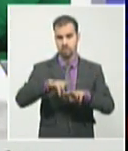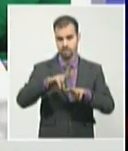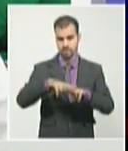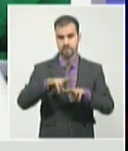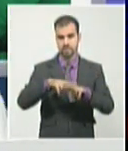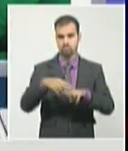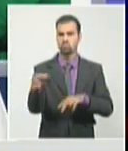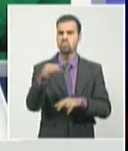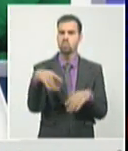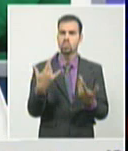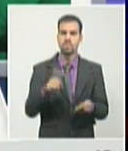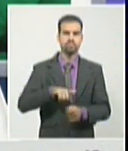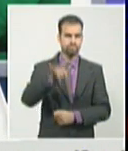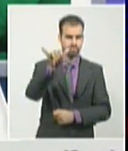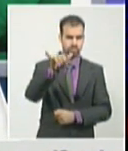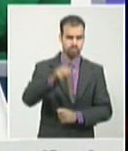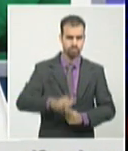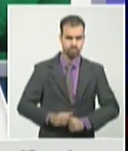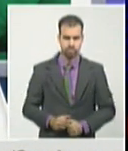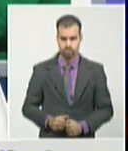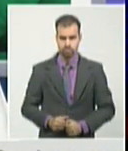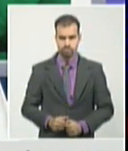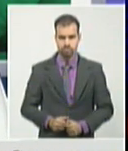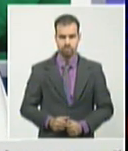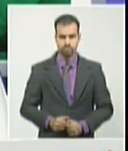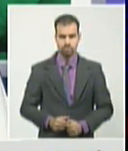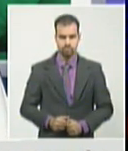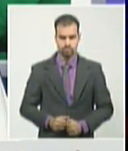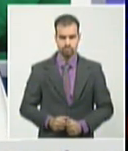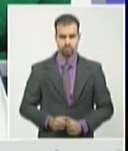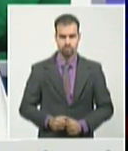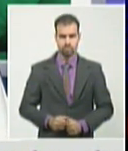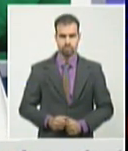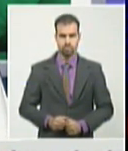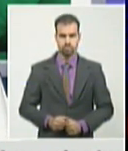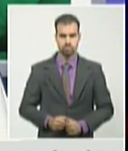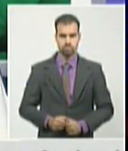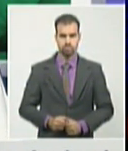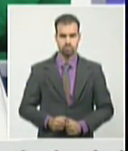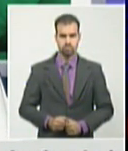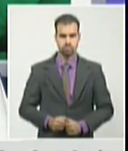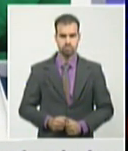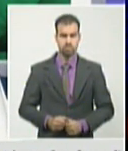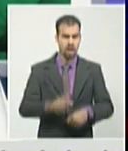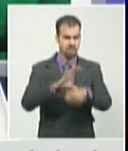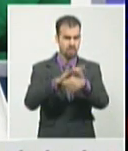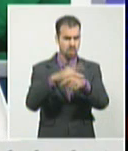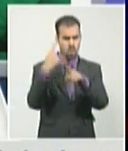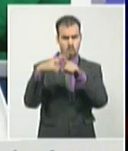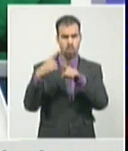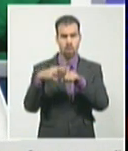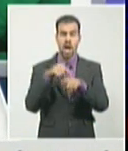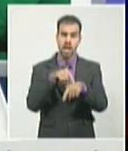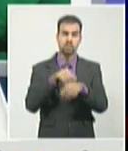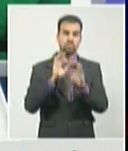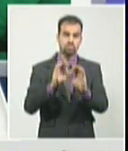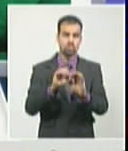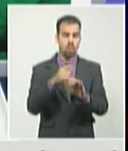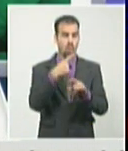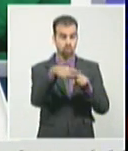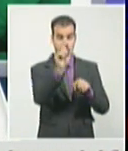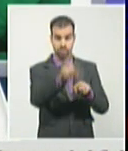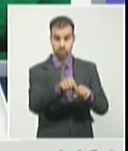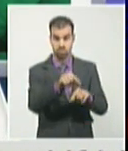municipio de hierro tenía como antecedente de lo que cualquier contacto de un caso confirmado